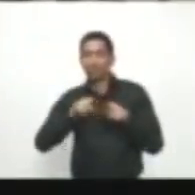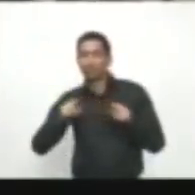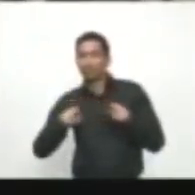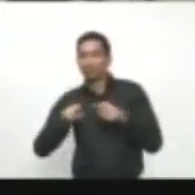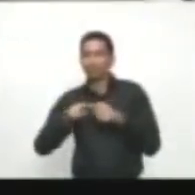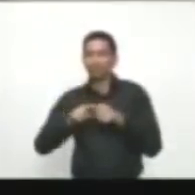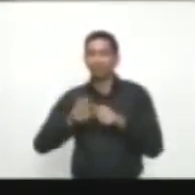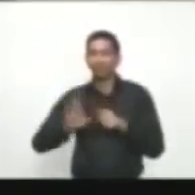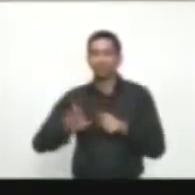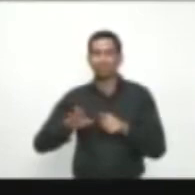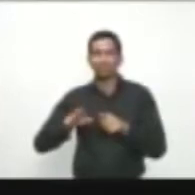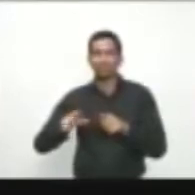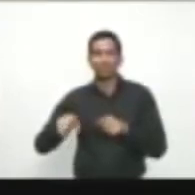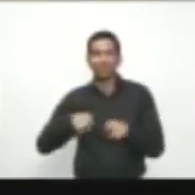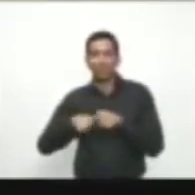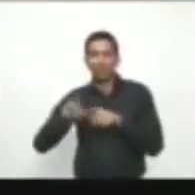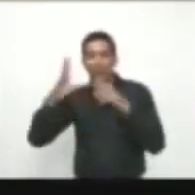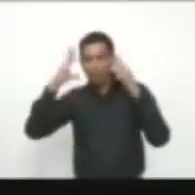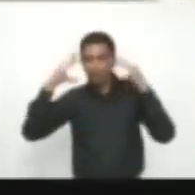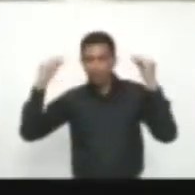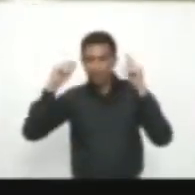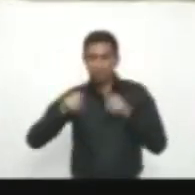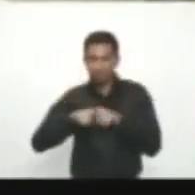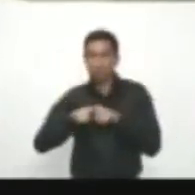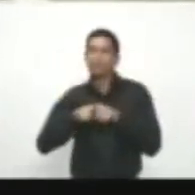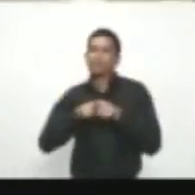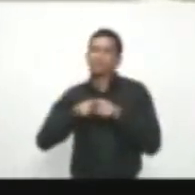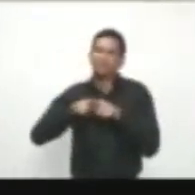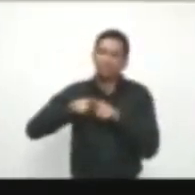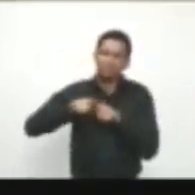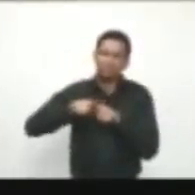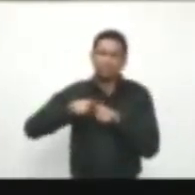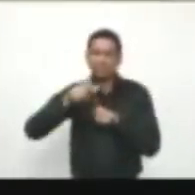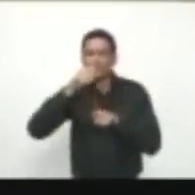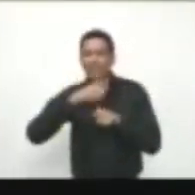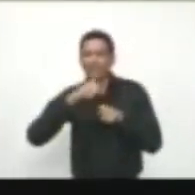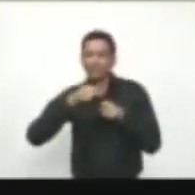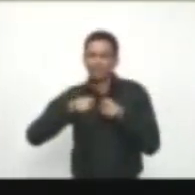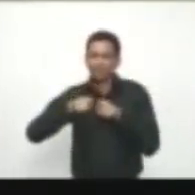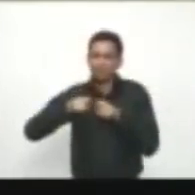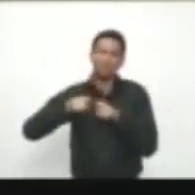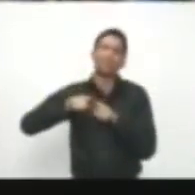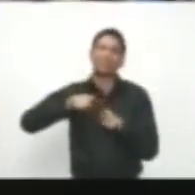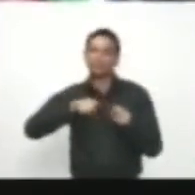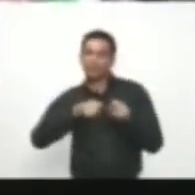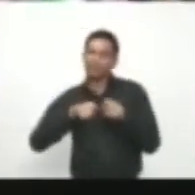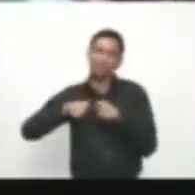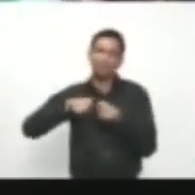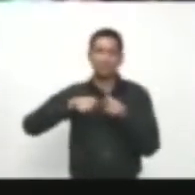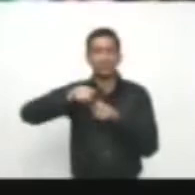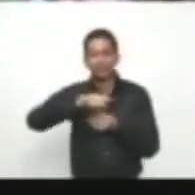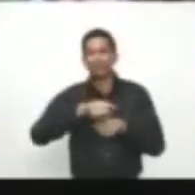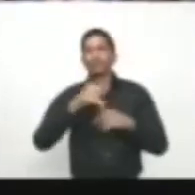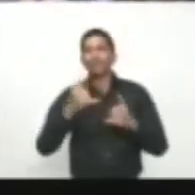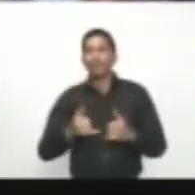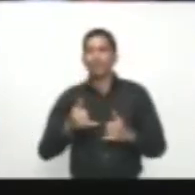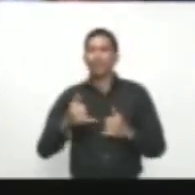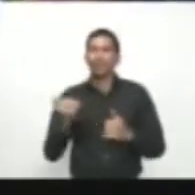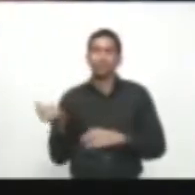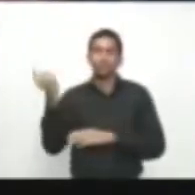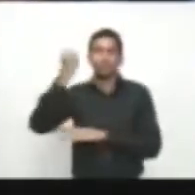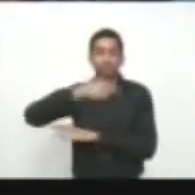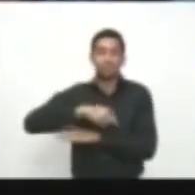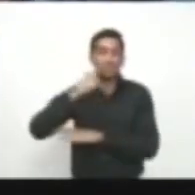Dumoulin, pero el ciclista holandés respondió de buena forma y supo aguantar las embestidas del boyacense. En una jornada en la que el ganador fue